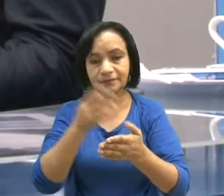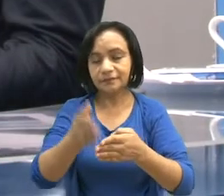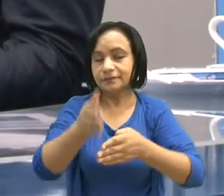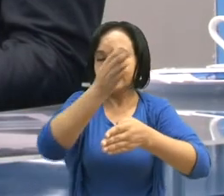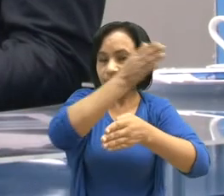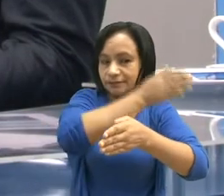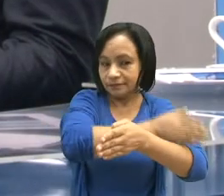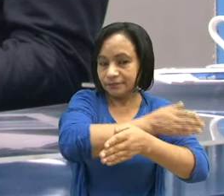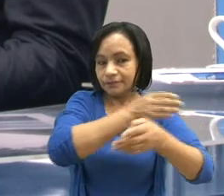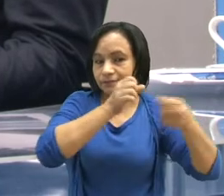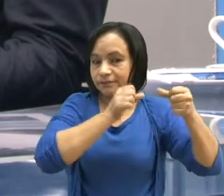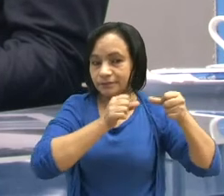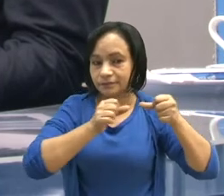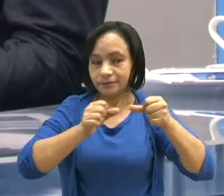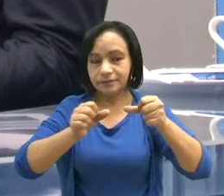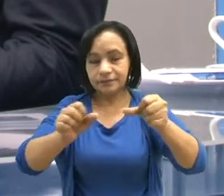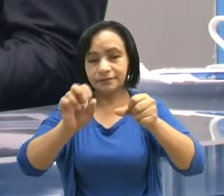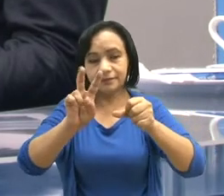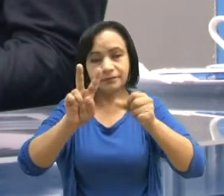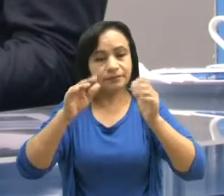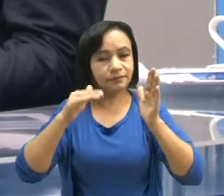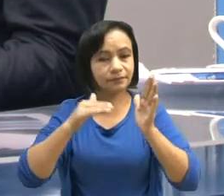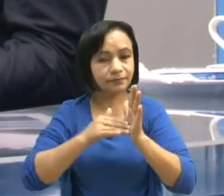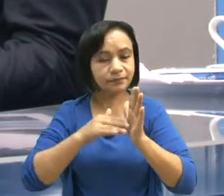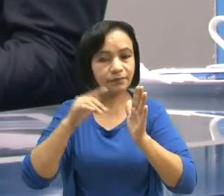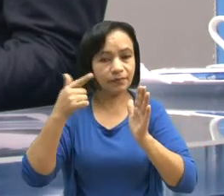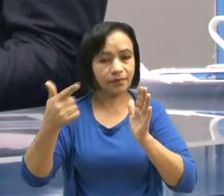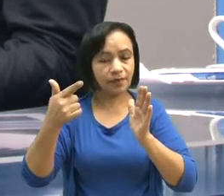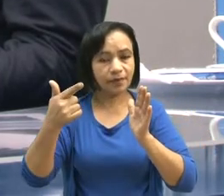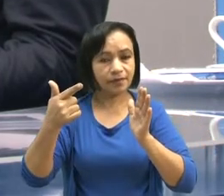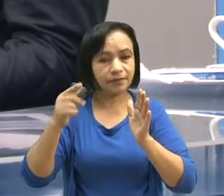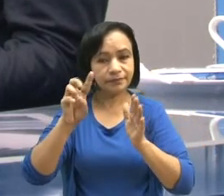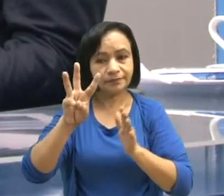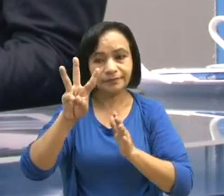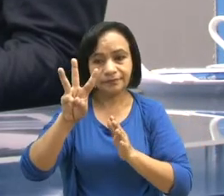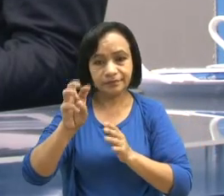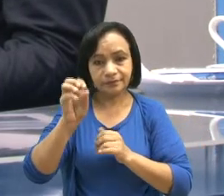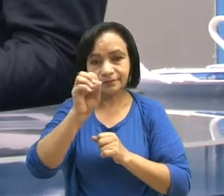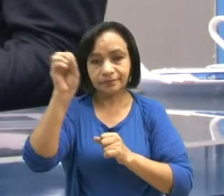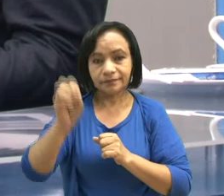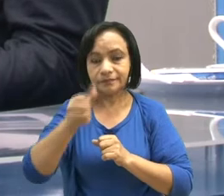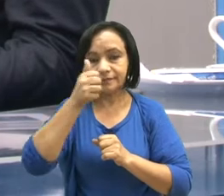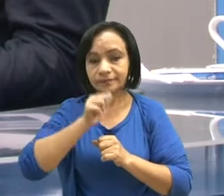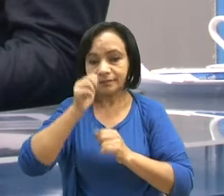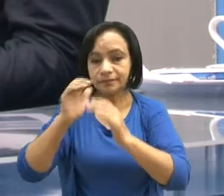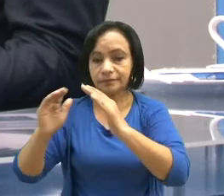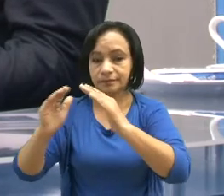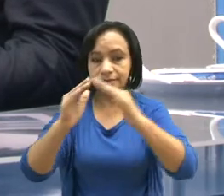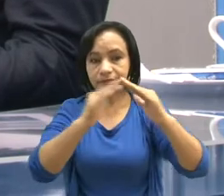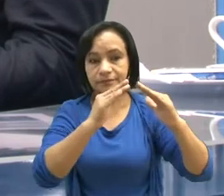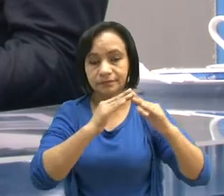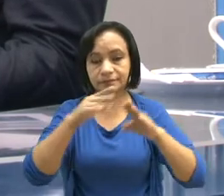proceso, de una continuidad. Decíamos que en el 2007 Nicaragua tenía el 30% de cobertura de agua potable en el